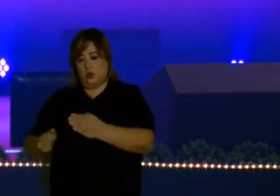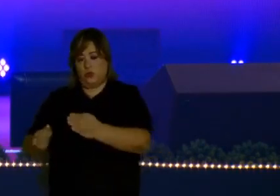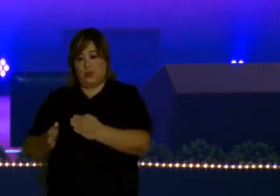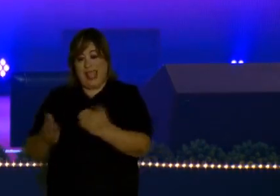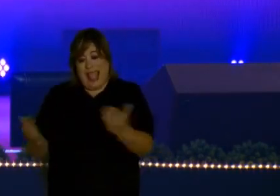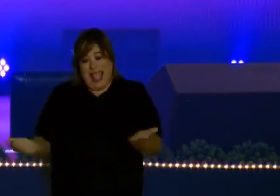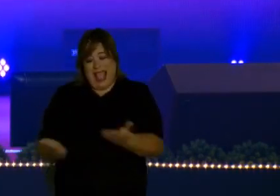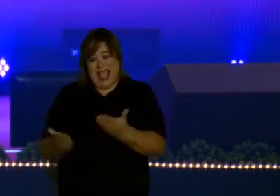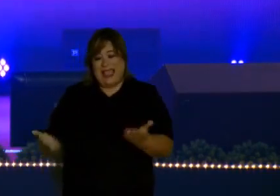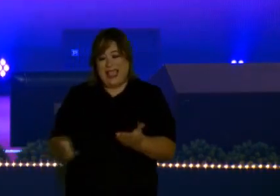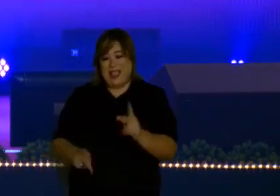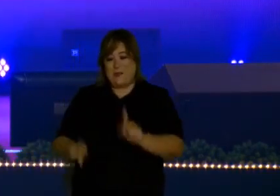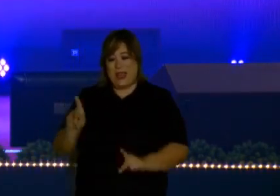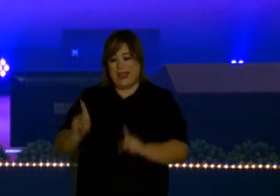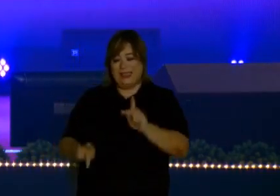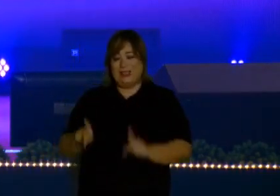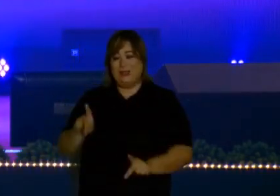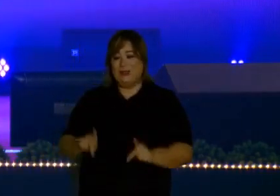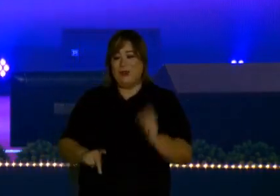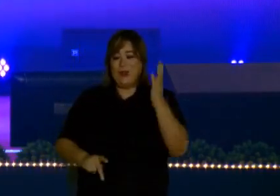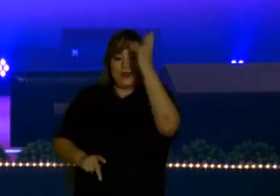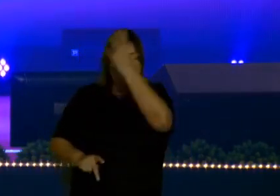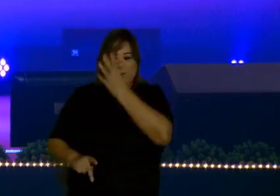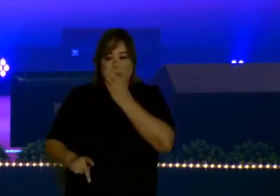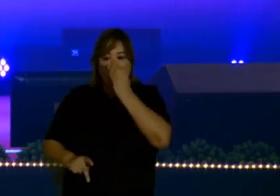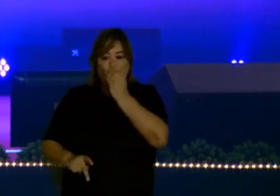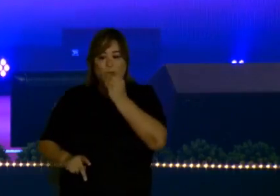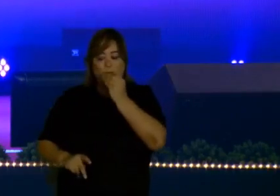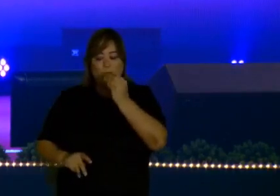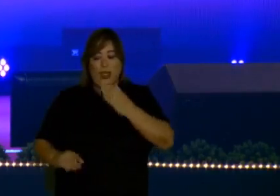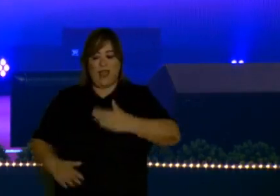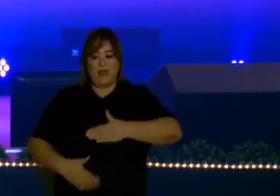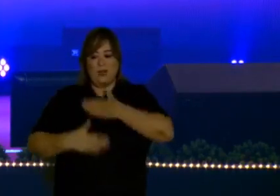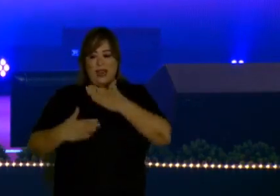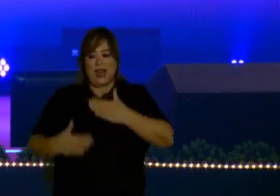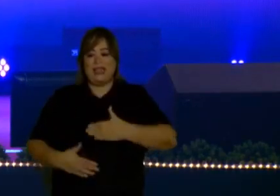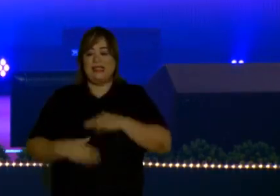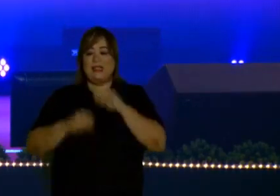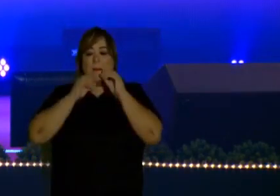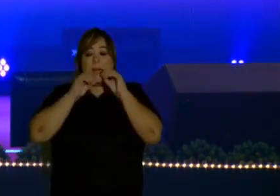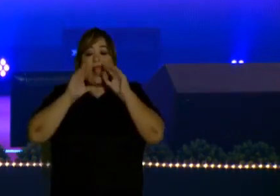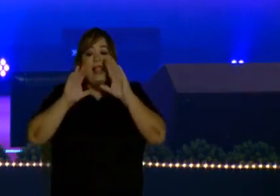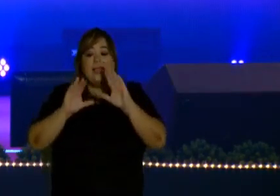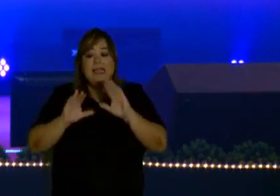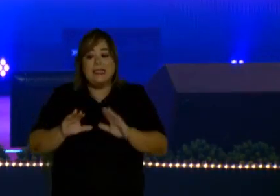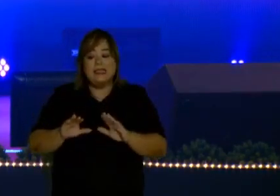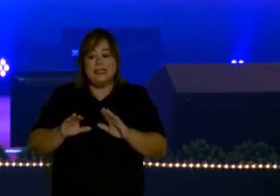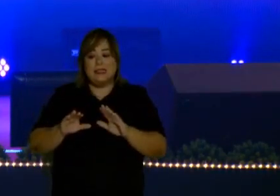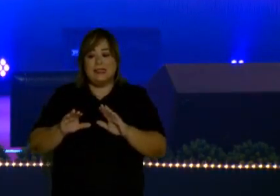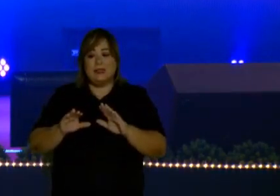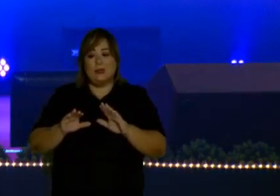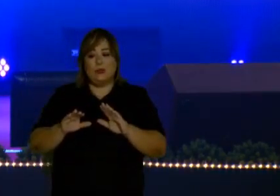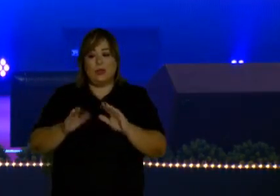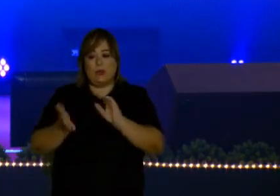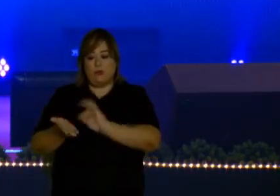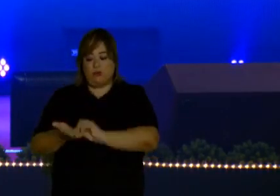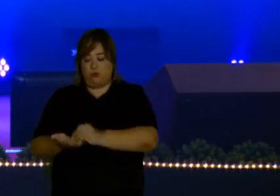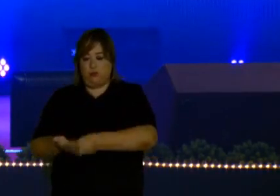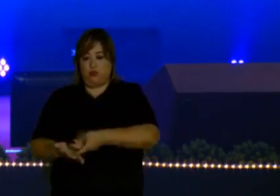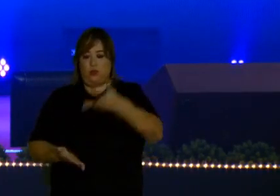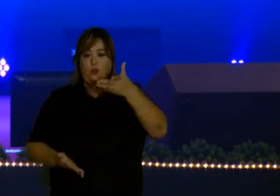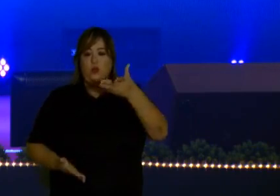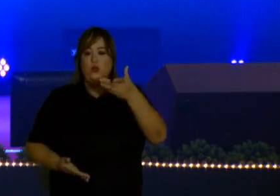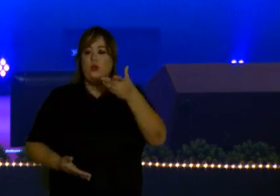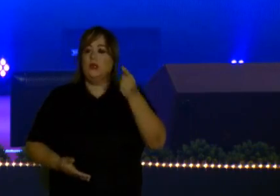más linda, la más feliz, la más bendecida, la más próspera. Se reúnen